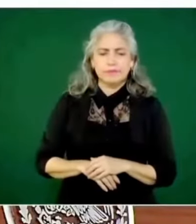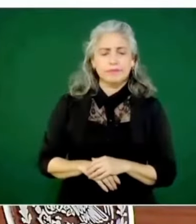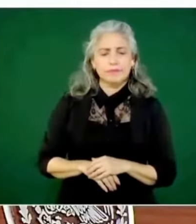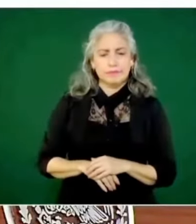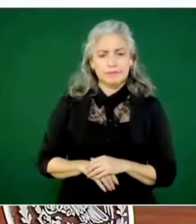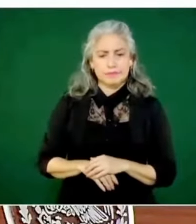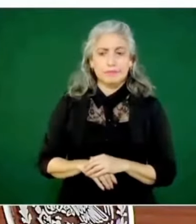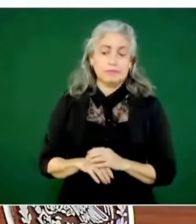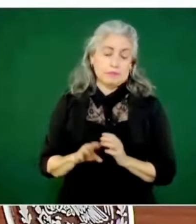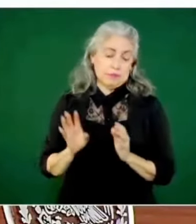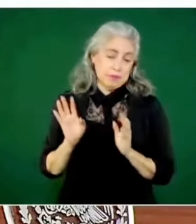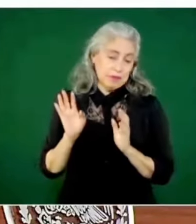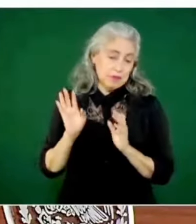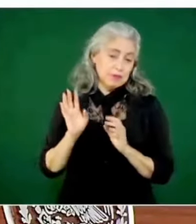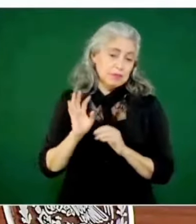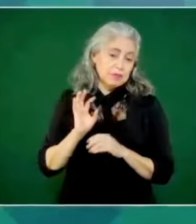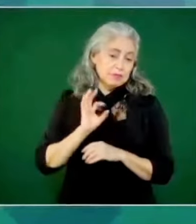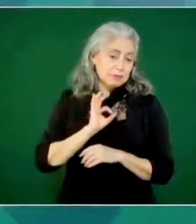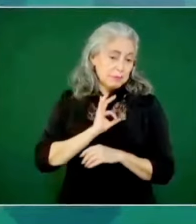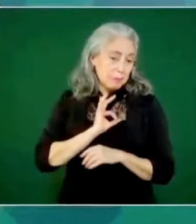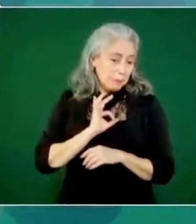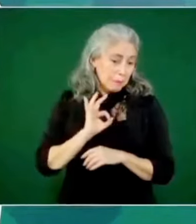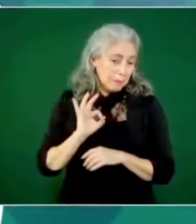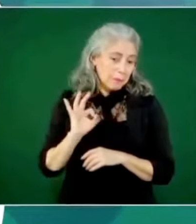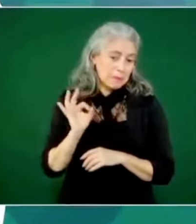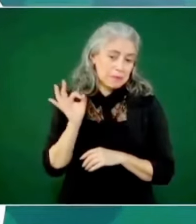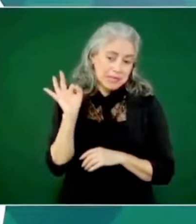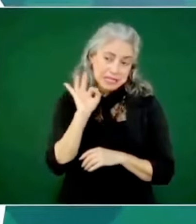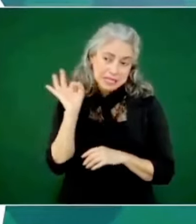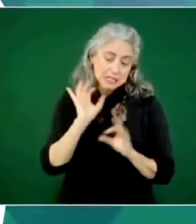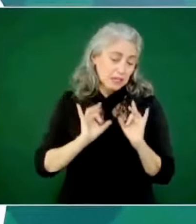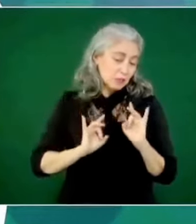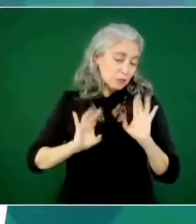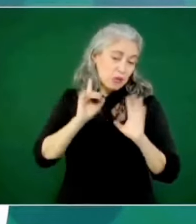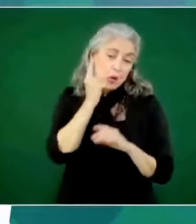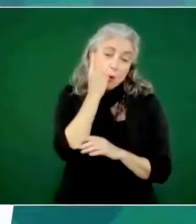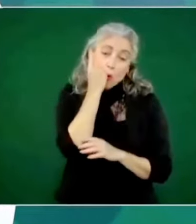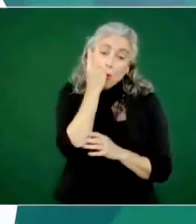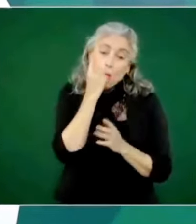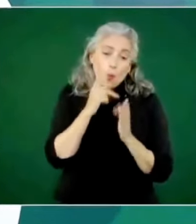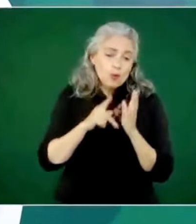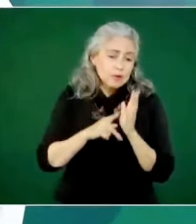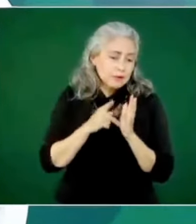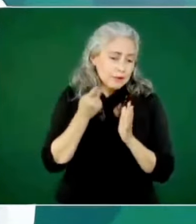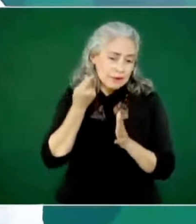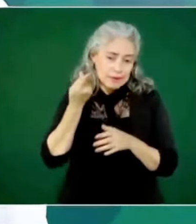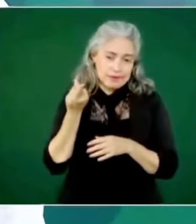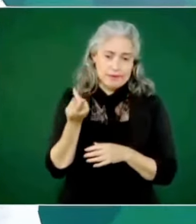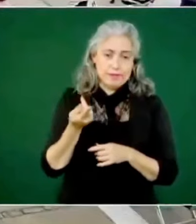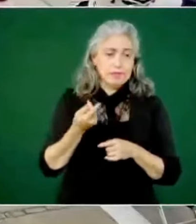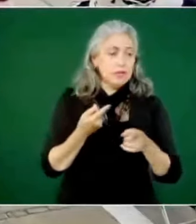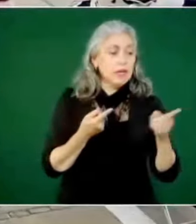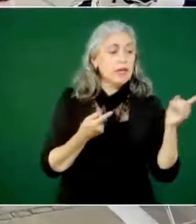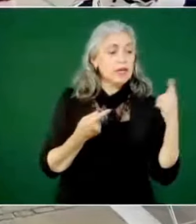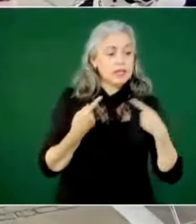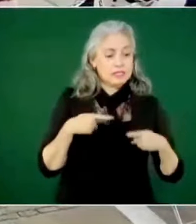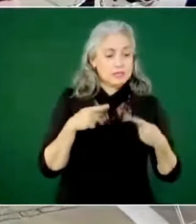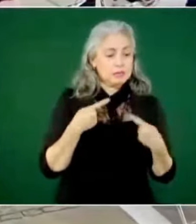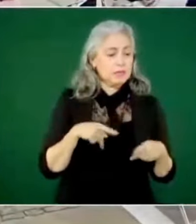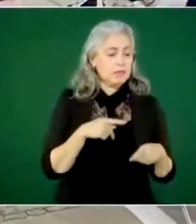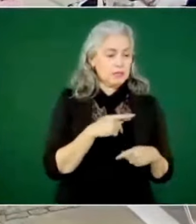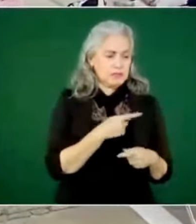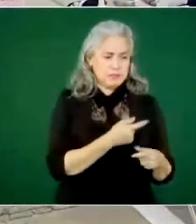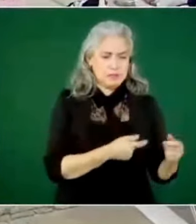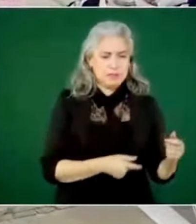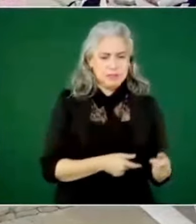que alguna vez los poderosos se convengan en levantar la mano sobre